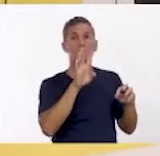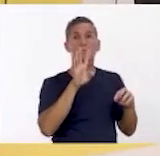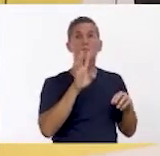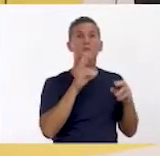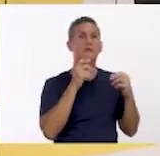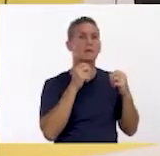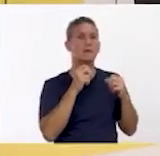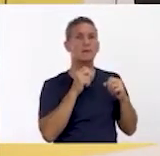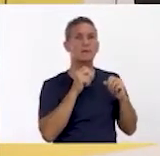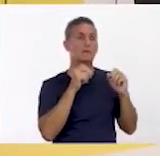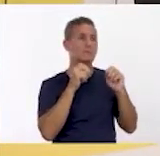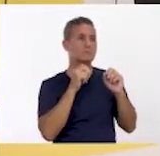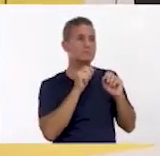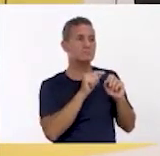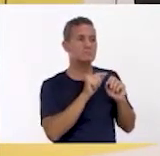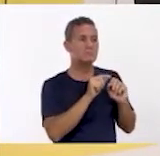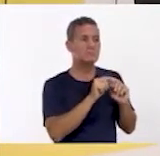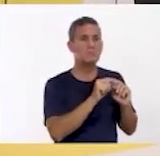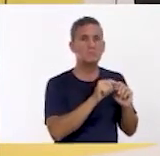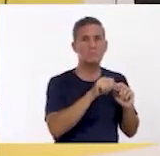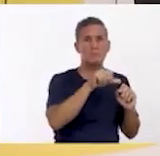pésimas condiciones. Y a eso